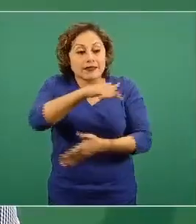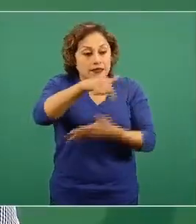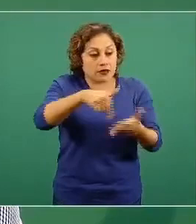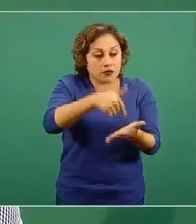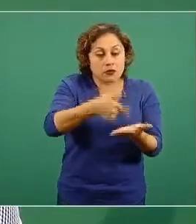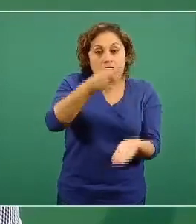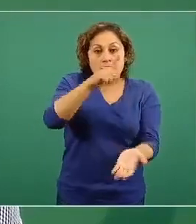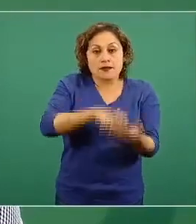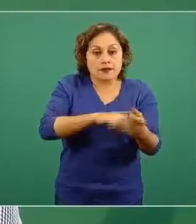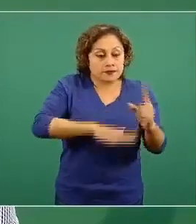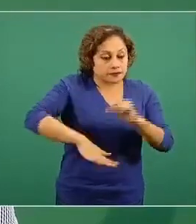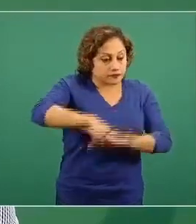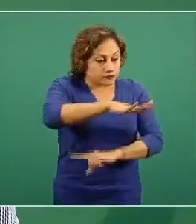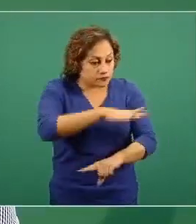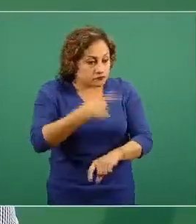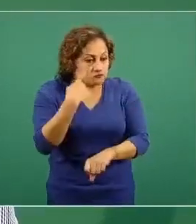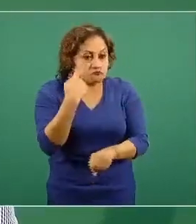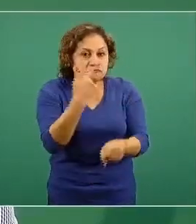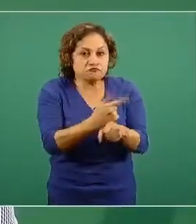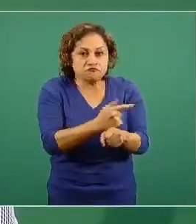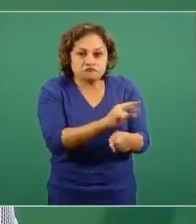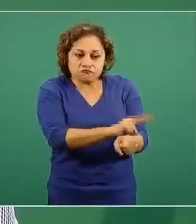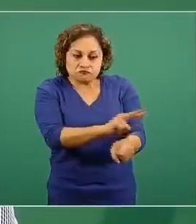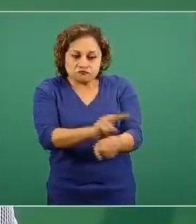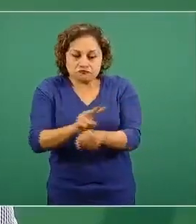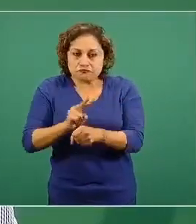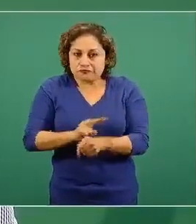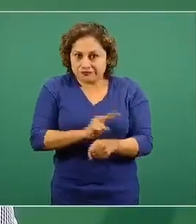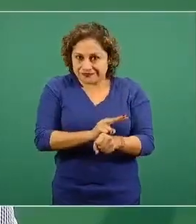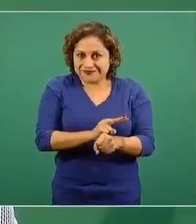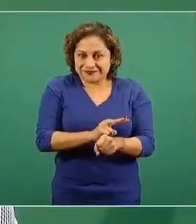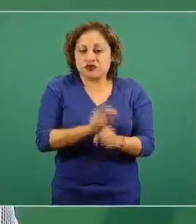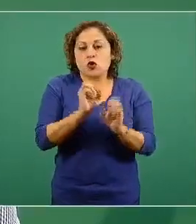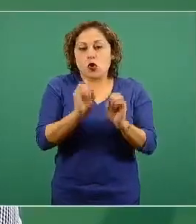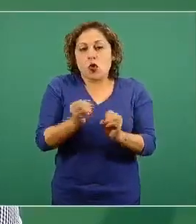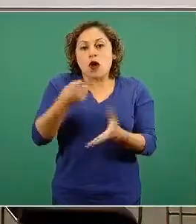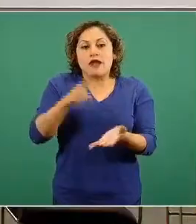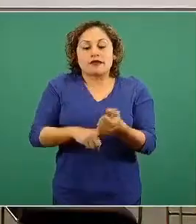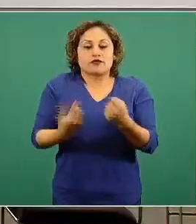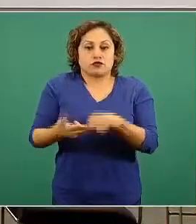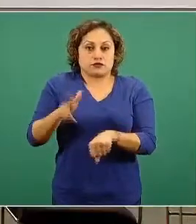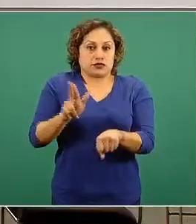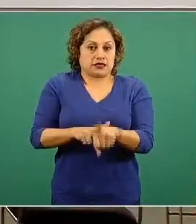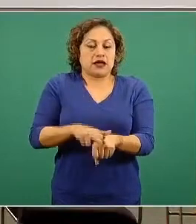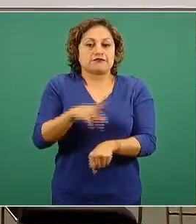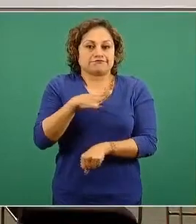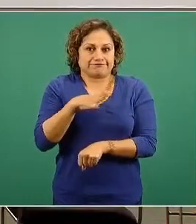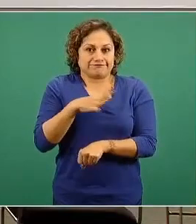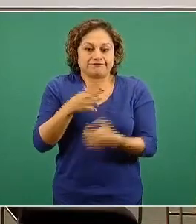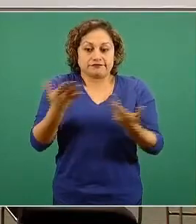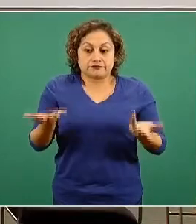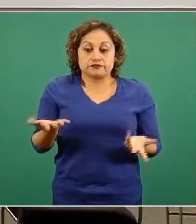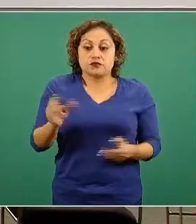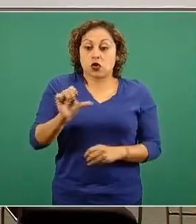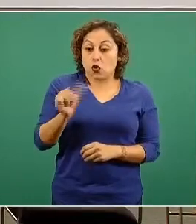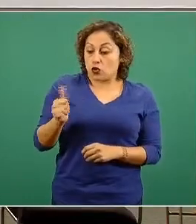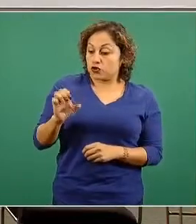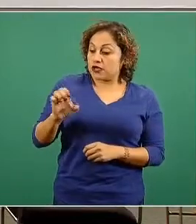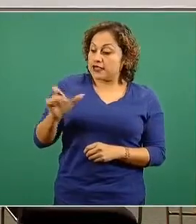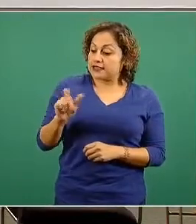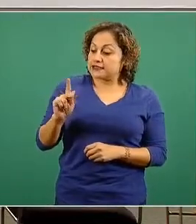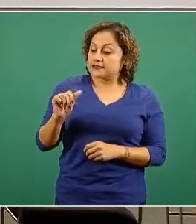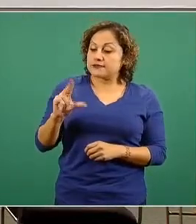que un mismo o único hospital pueda estar teniendo. La expansión se refiere más bien a